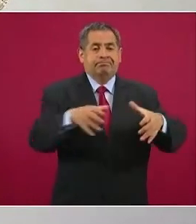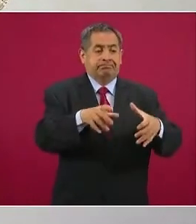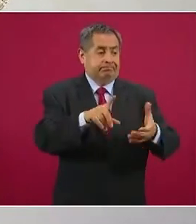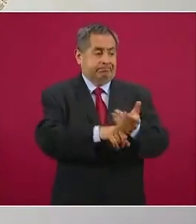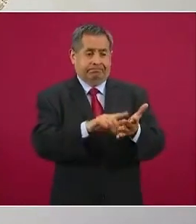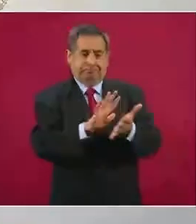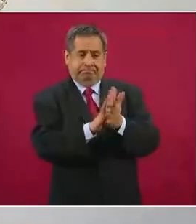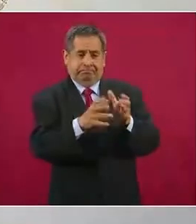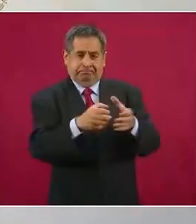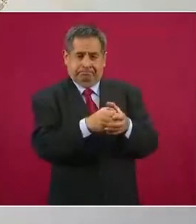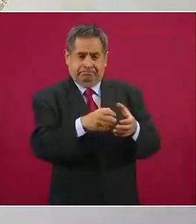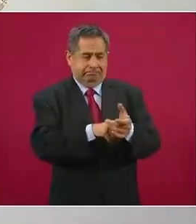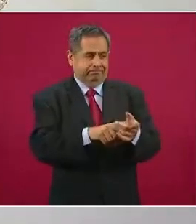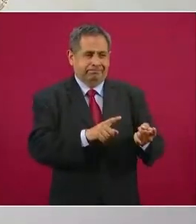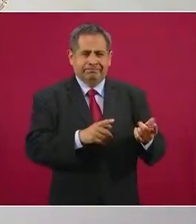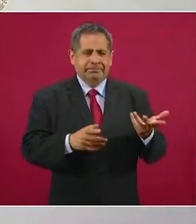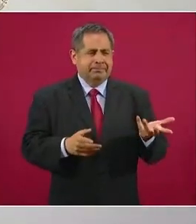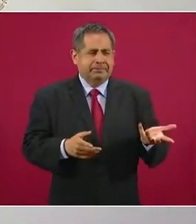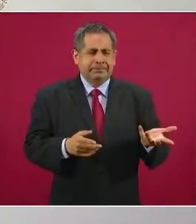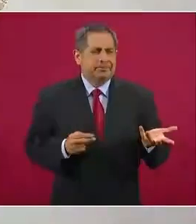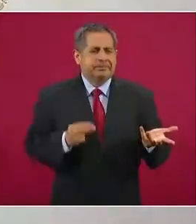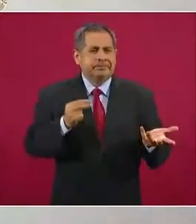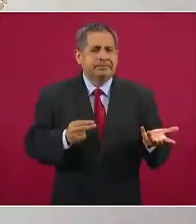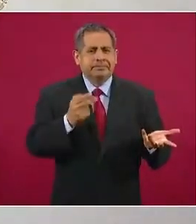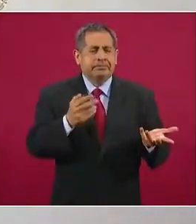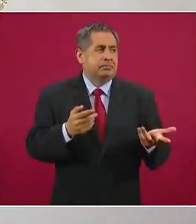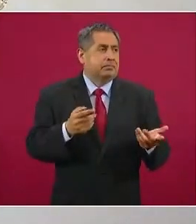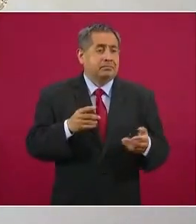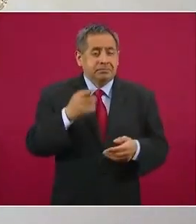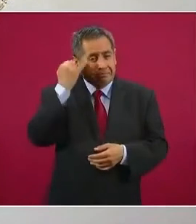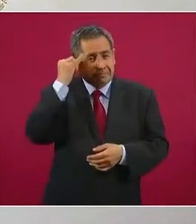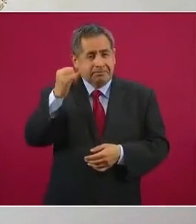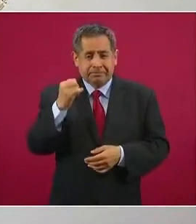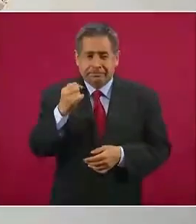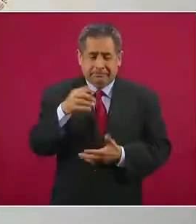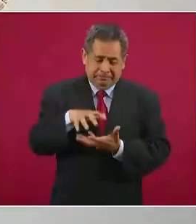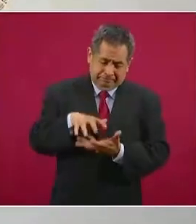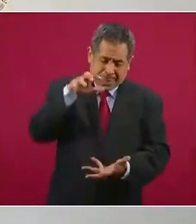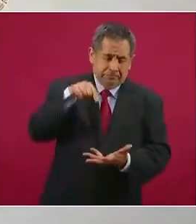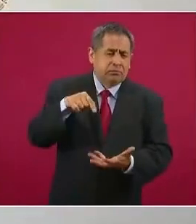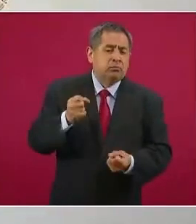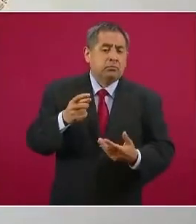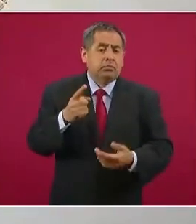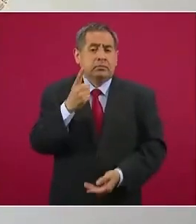Es un negocio de 100 mil millones de pesos.